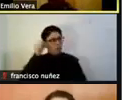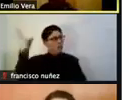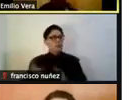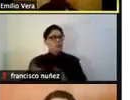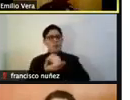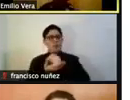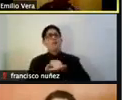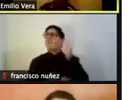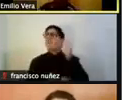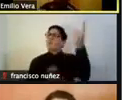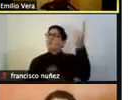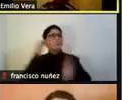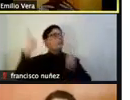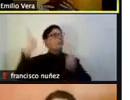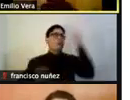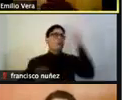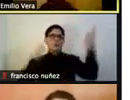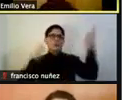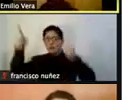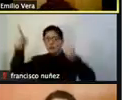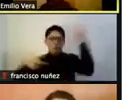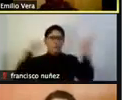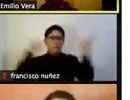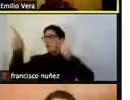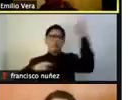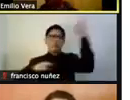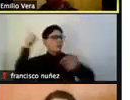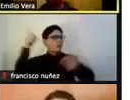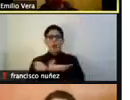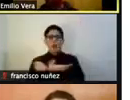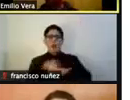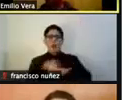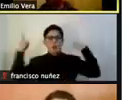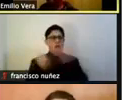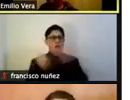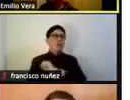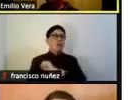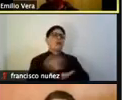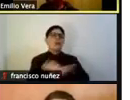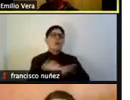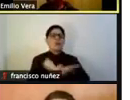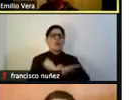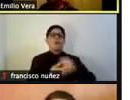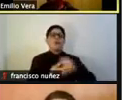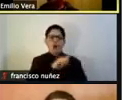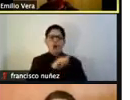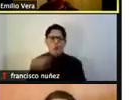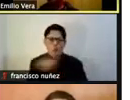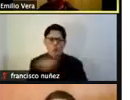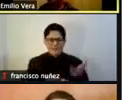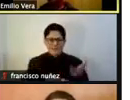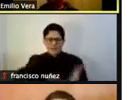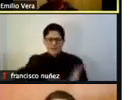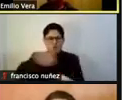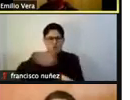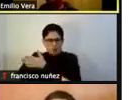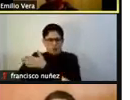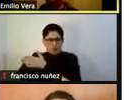teorías alocadas, digamos. Hay toda una restricción, uno no puede decir cualquier cosa,